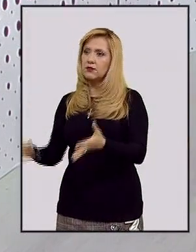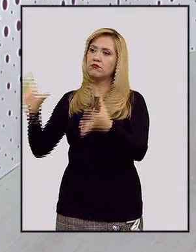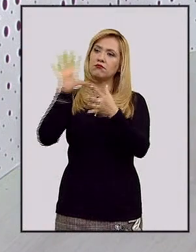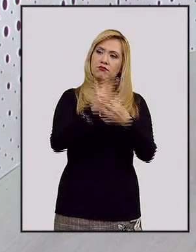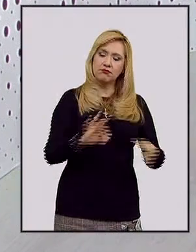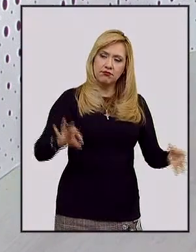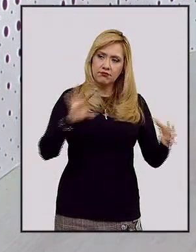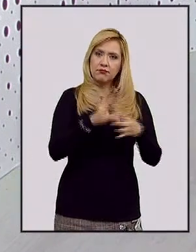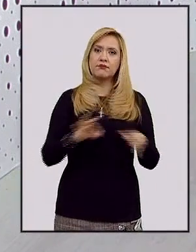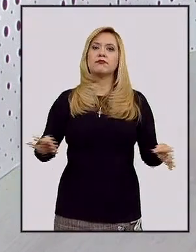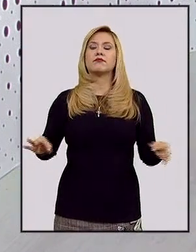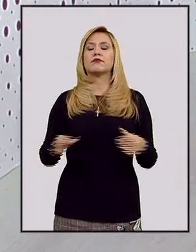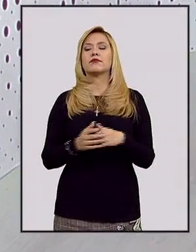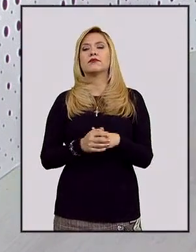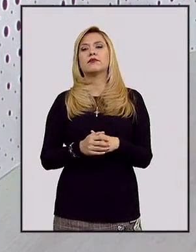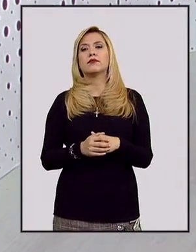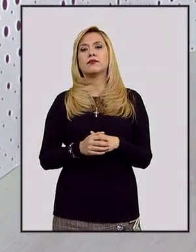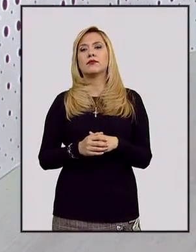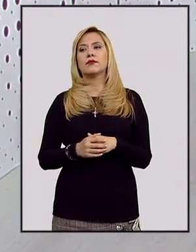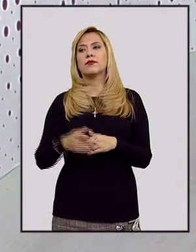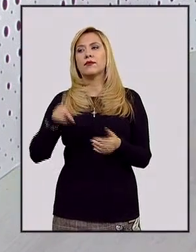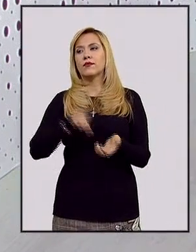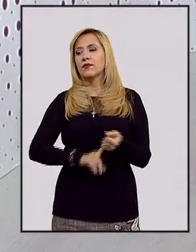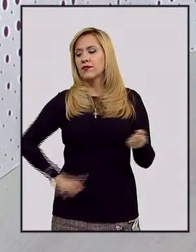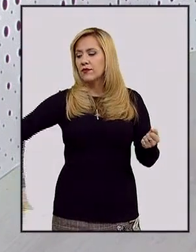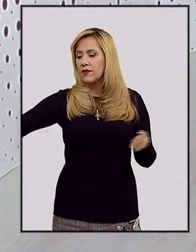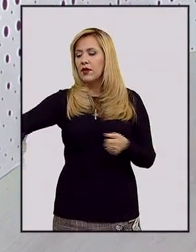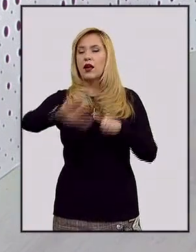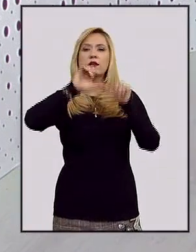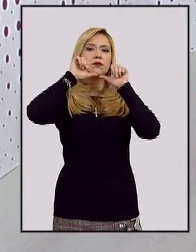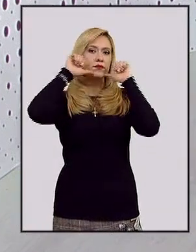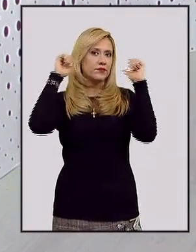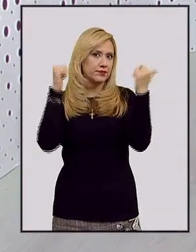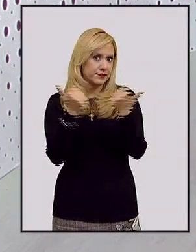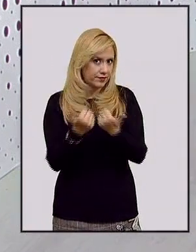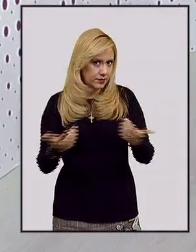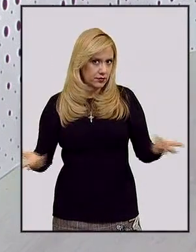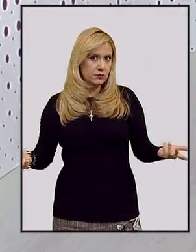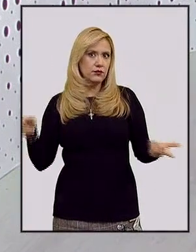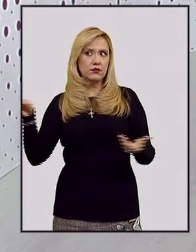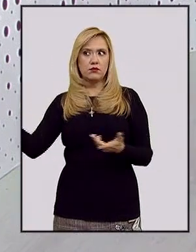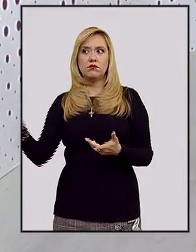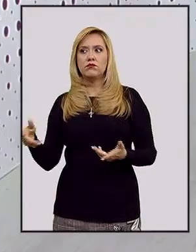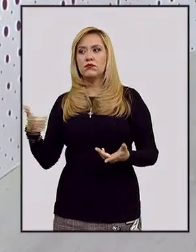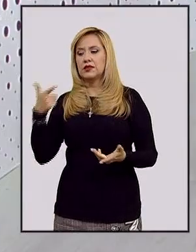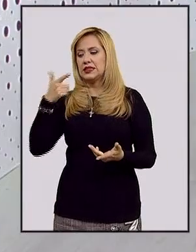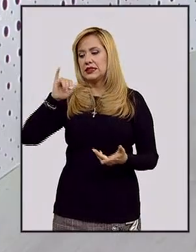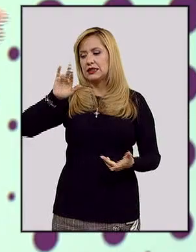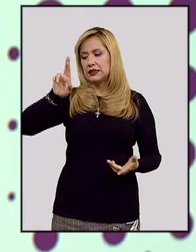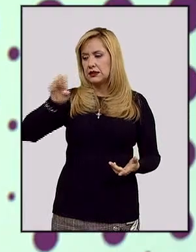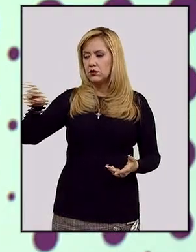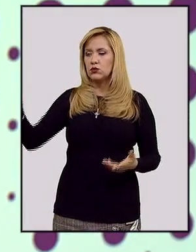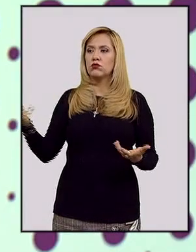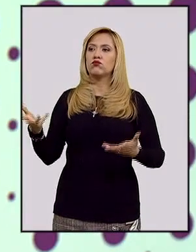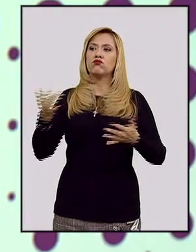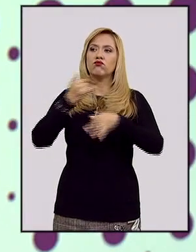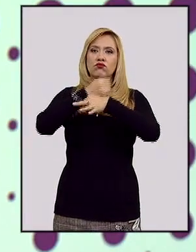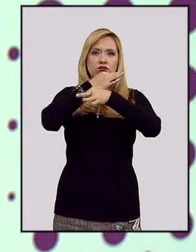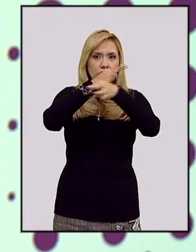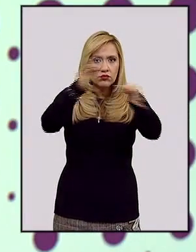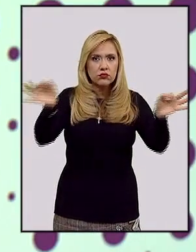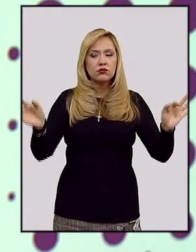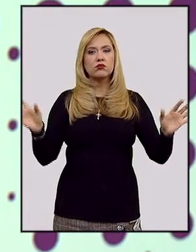Claro. Desde la sociedad civil, por ejemplo, el trabajo que hace Gire en cuanto a la información,